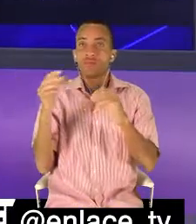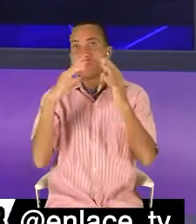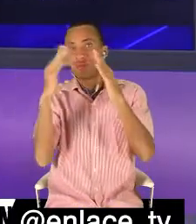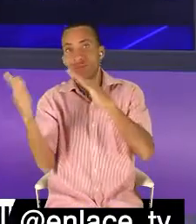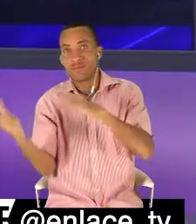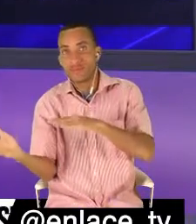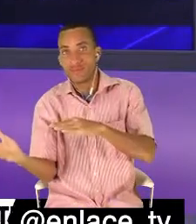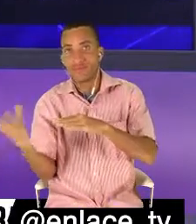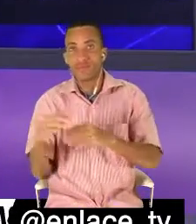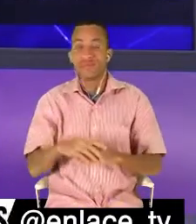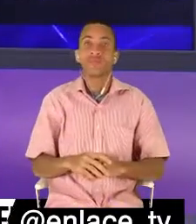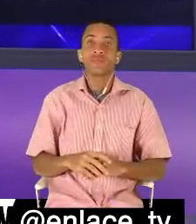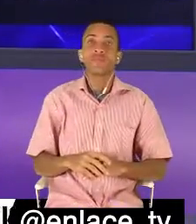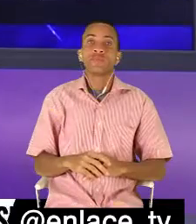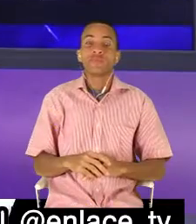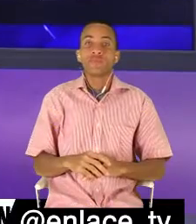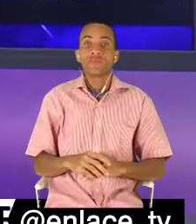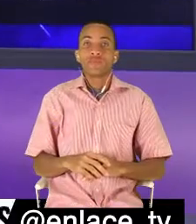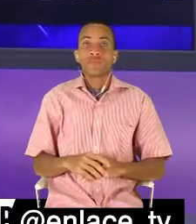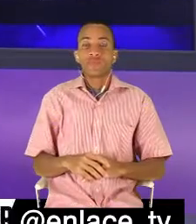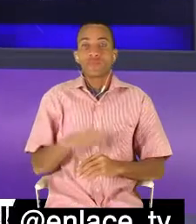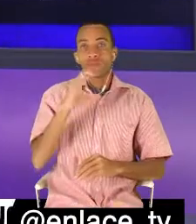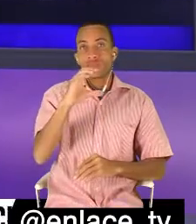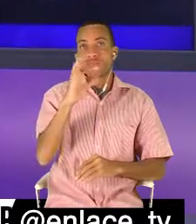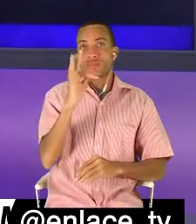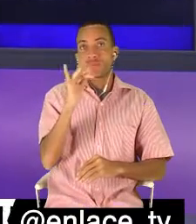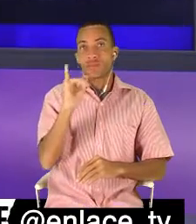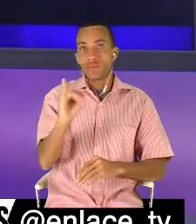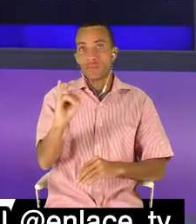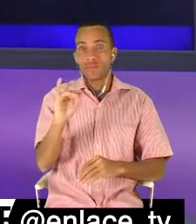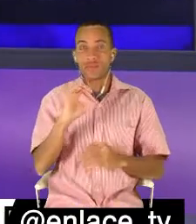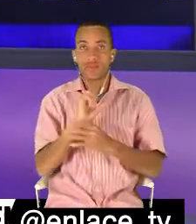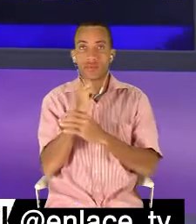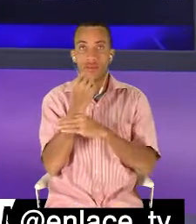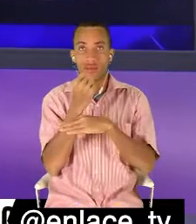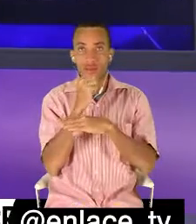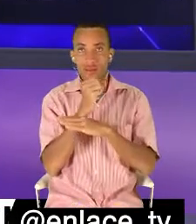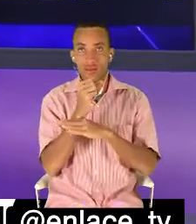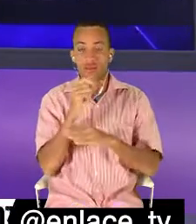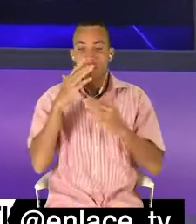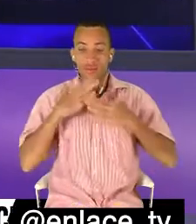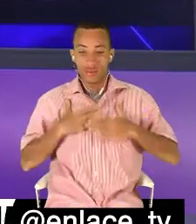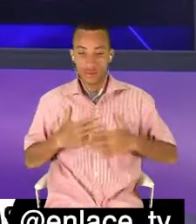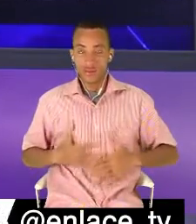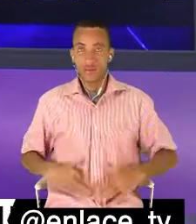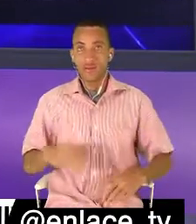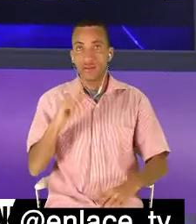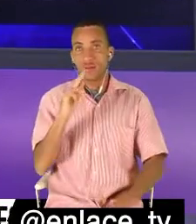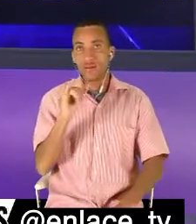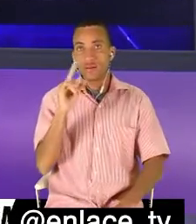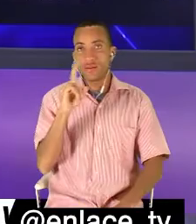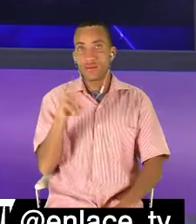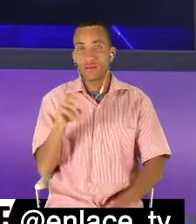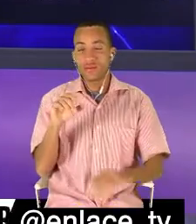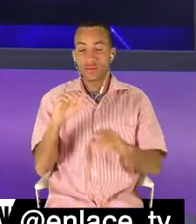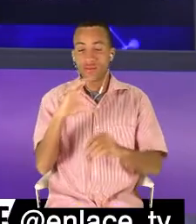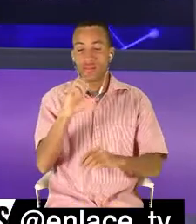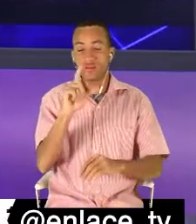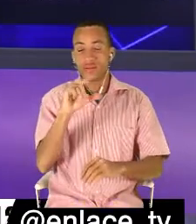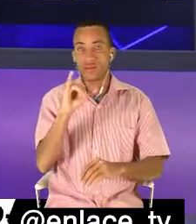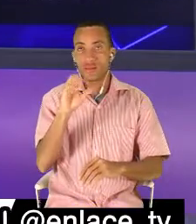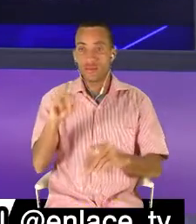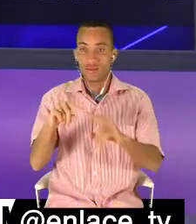El CTI de la Fiscalía e integrantes del Batallón Nueva Granada lograron la captura de la banda Los Galleros, dedicada a la venta